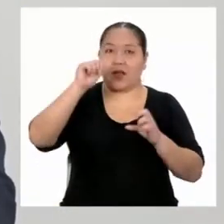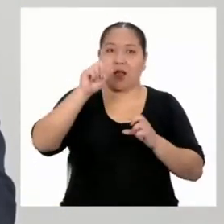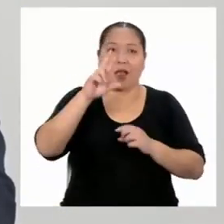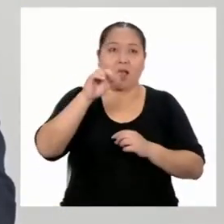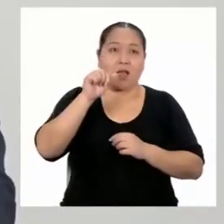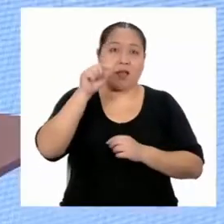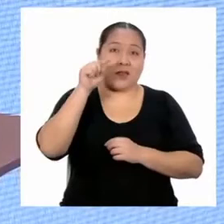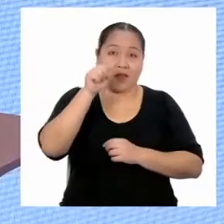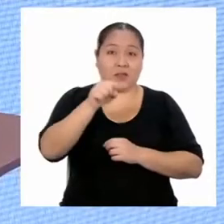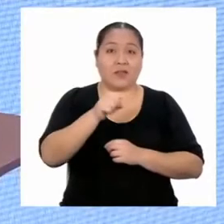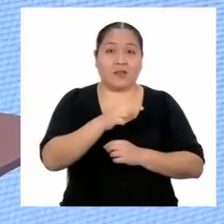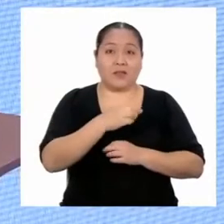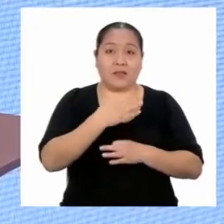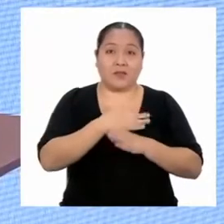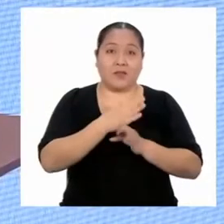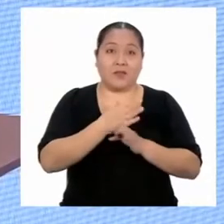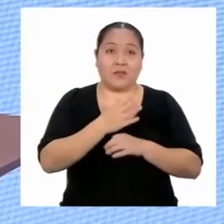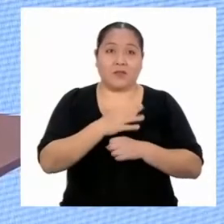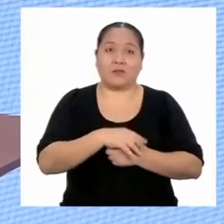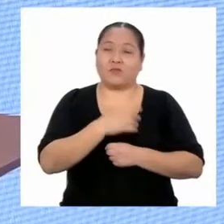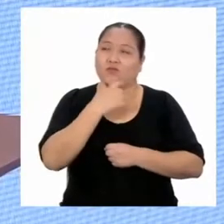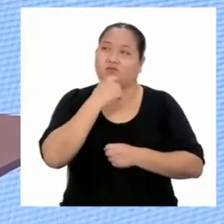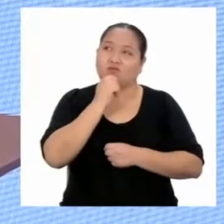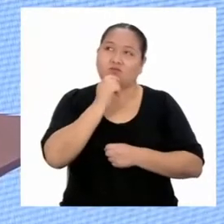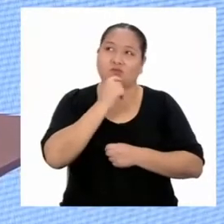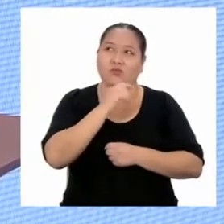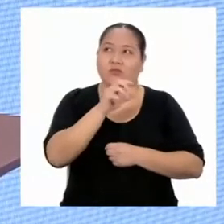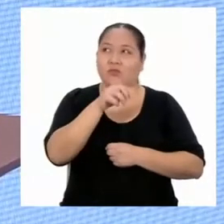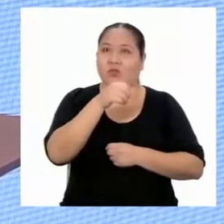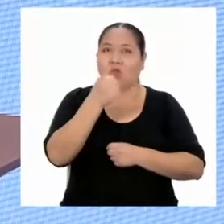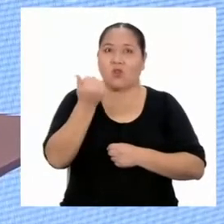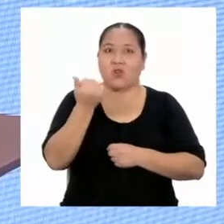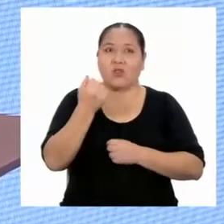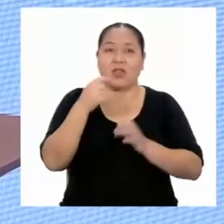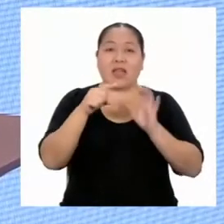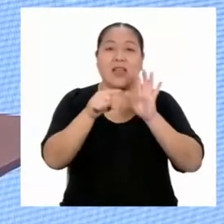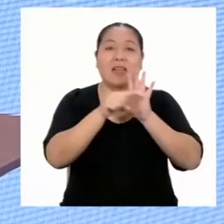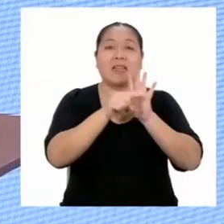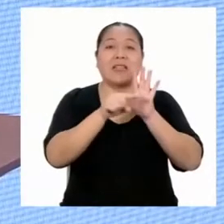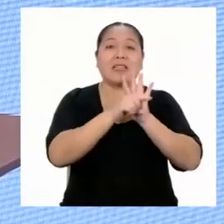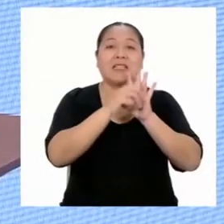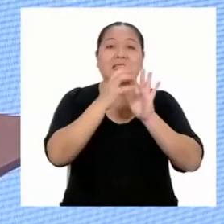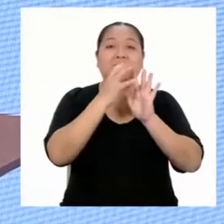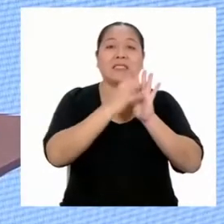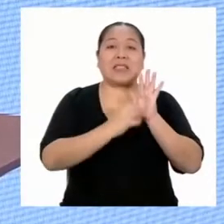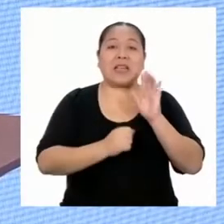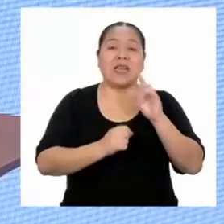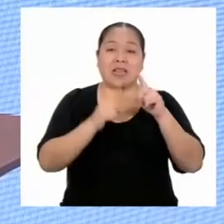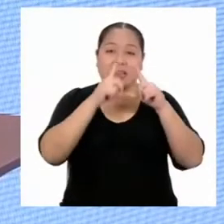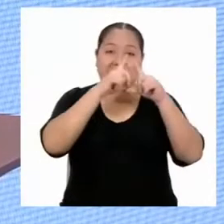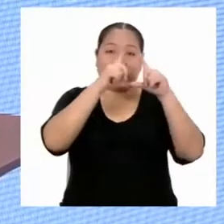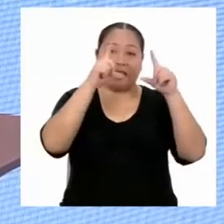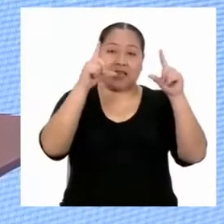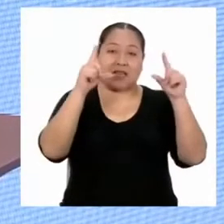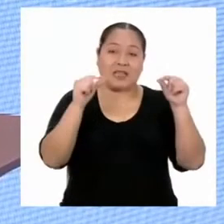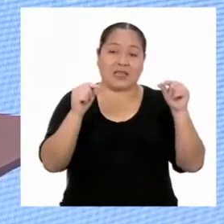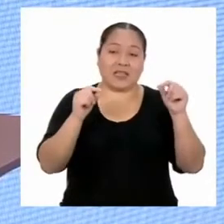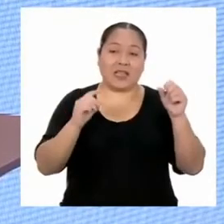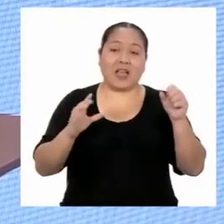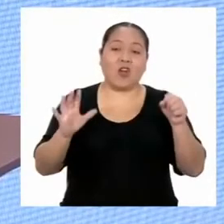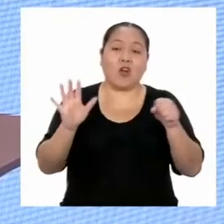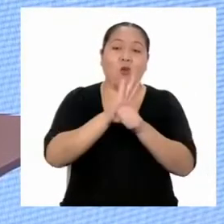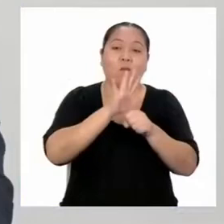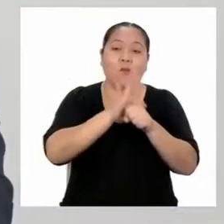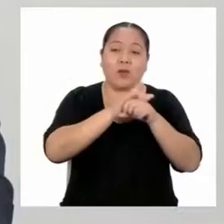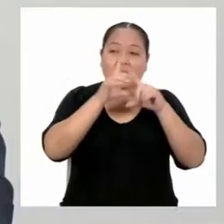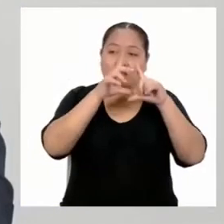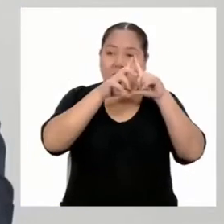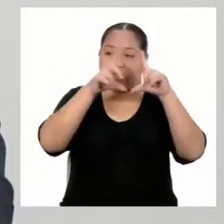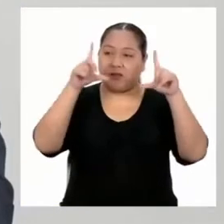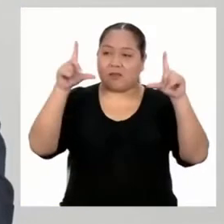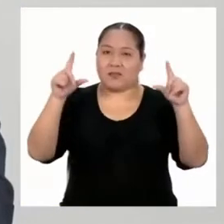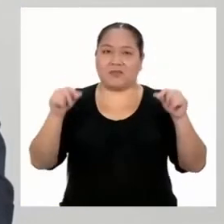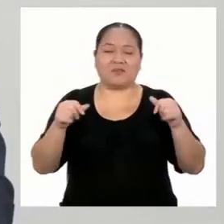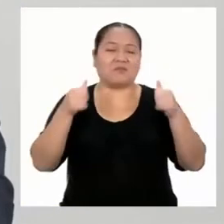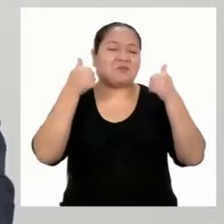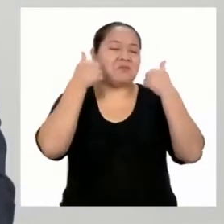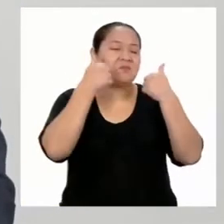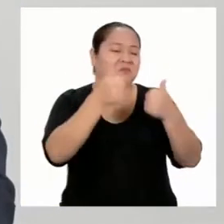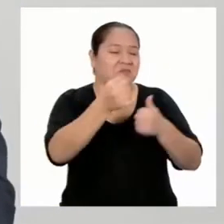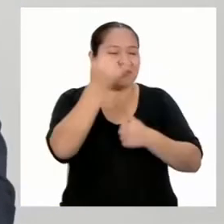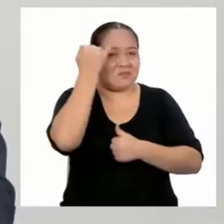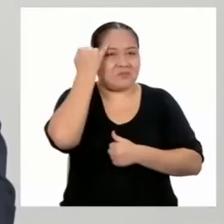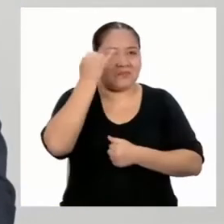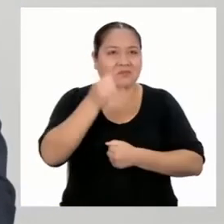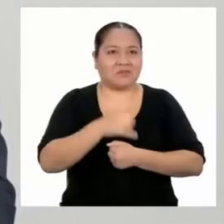a la vivienda? Otra podría ser restarle el espacio del jardín al área total del terreno. ¡Qué genial